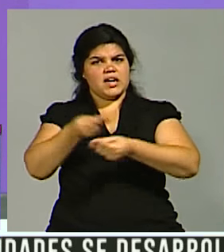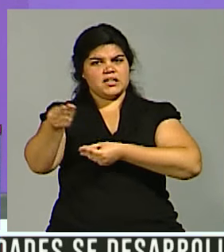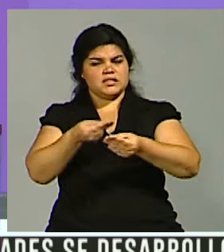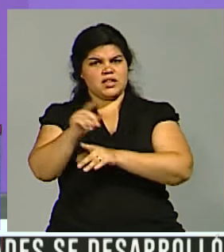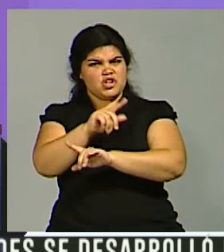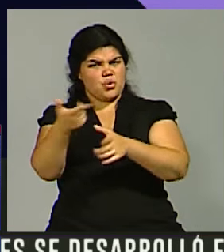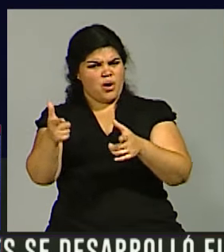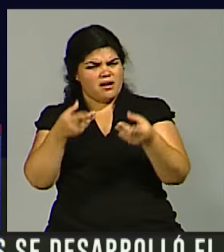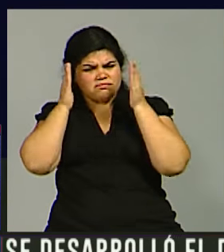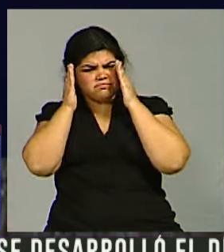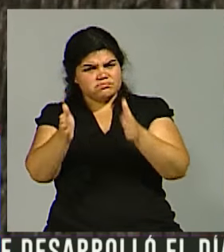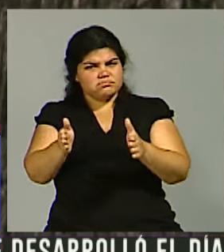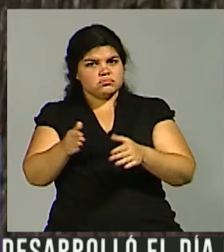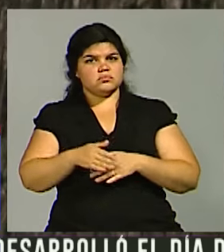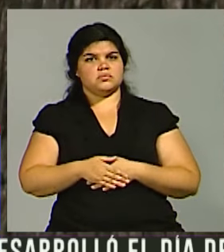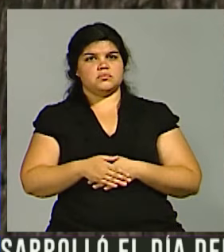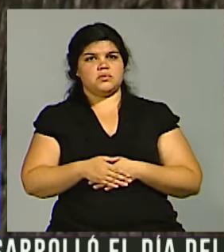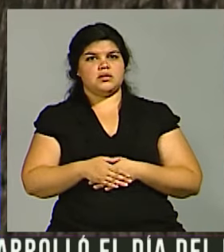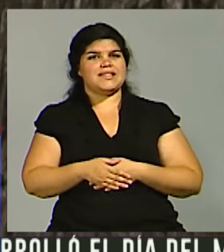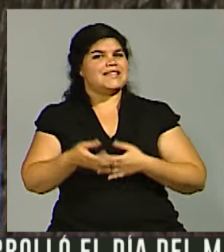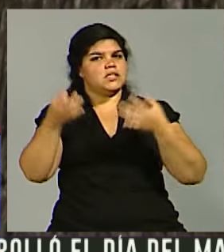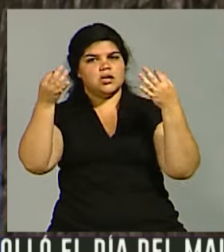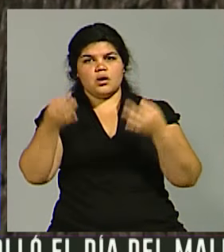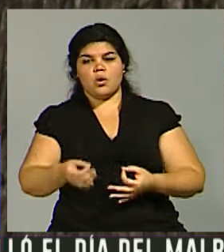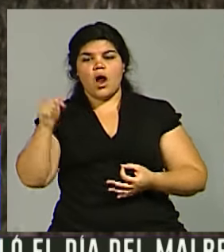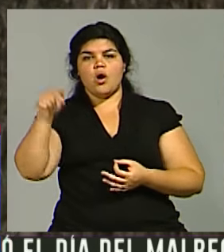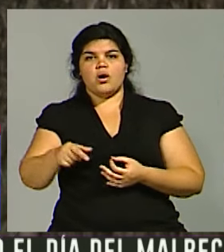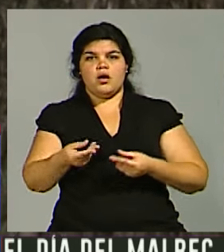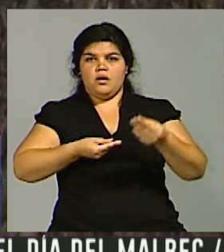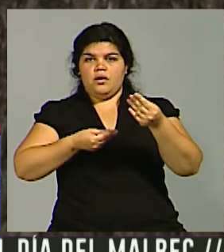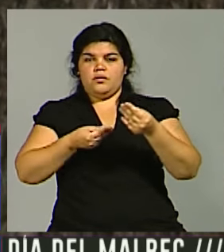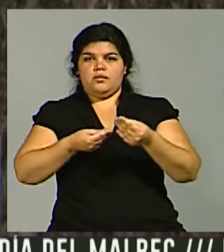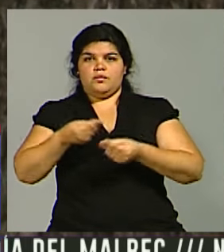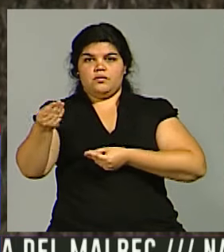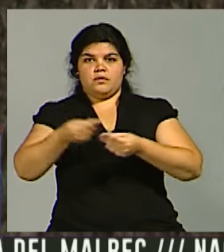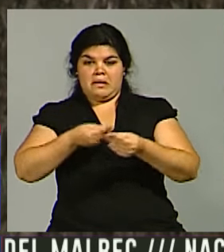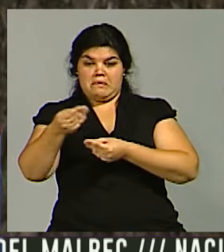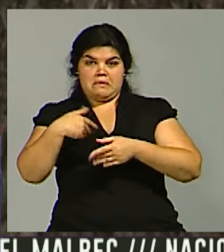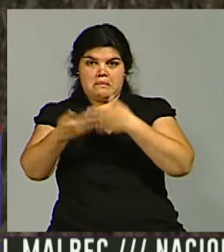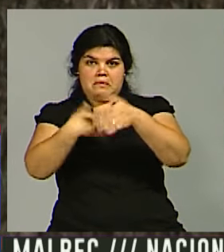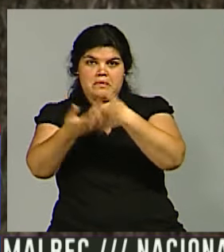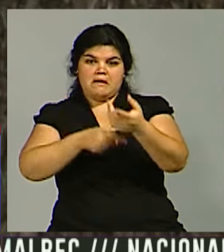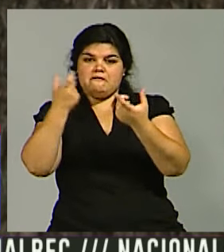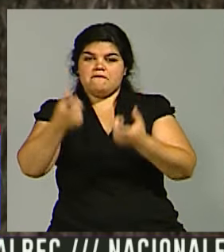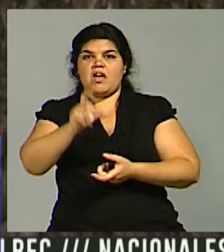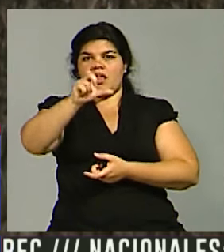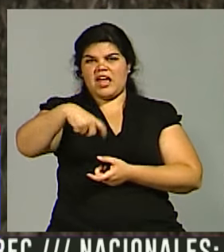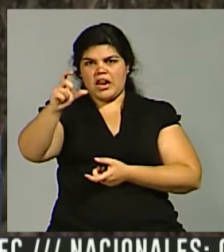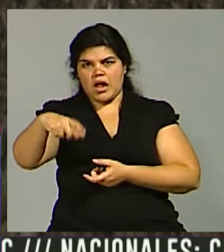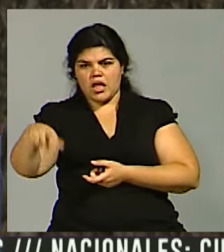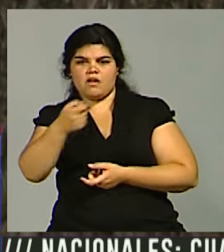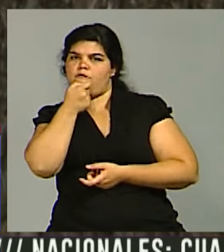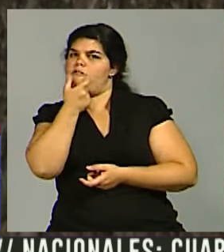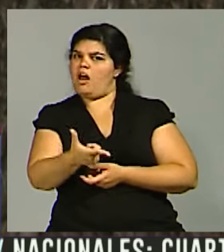finanzas, están en una época donde evidentemente acceder al financiamiento es sumamente sencillo, obtener tarjetas de crédito es